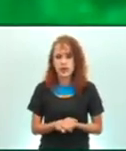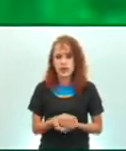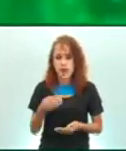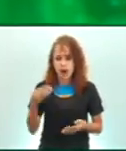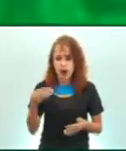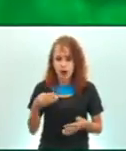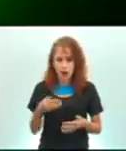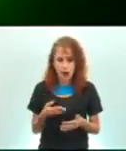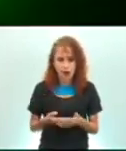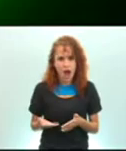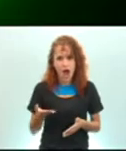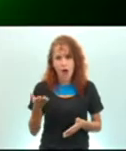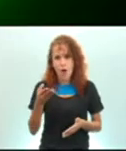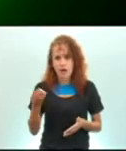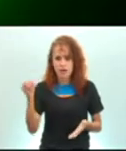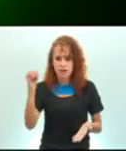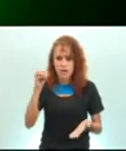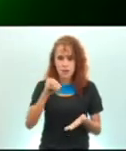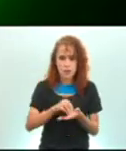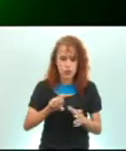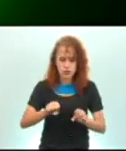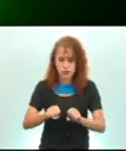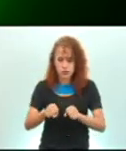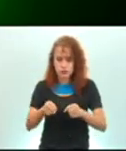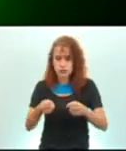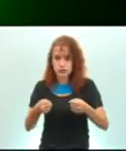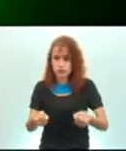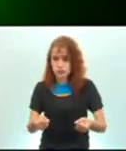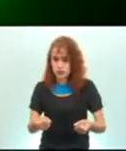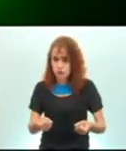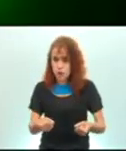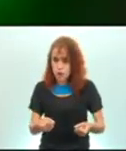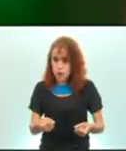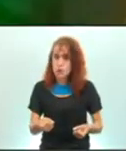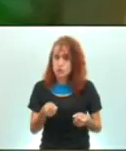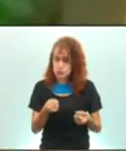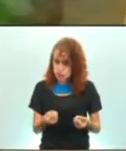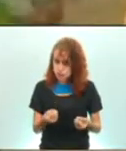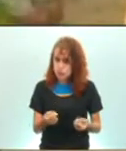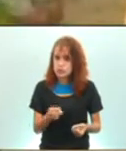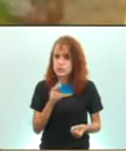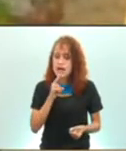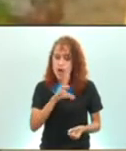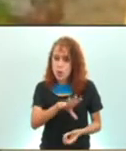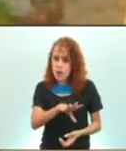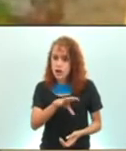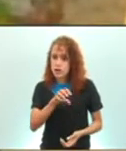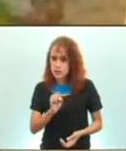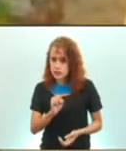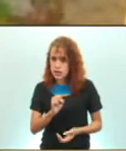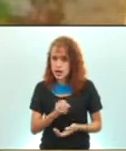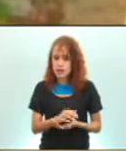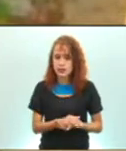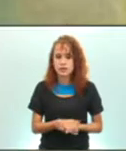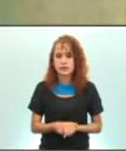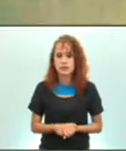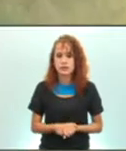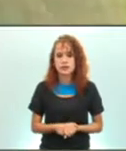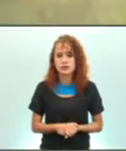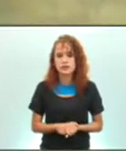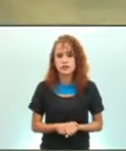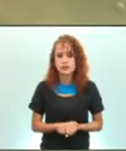agua, avanza e impone un control estricto de las cantidades de agua a extraer de los acuíferos.